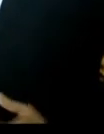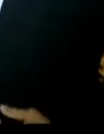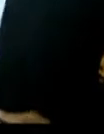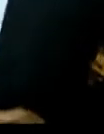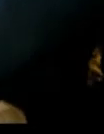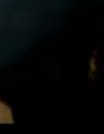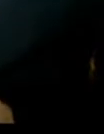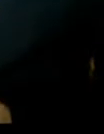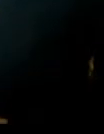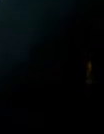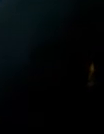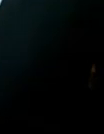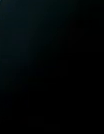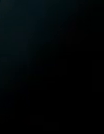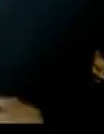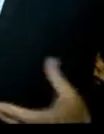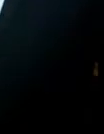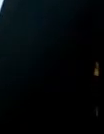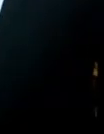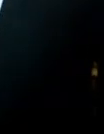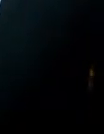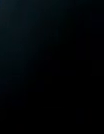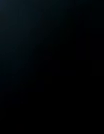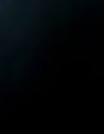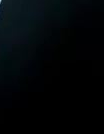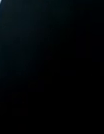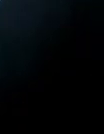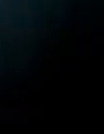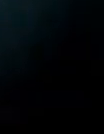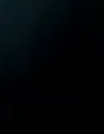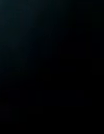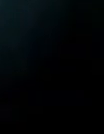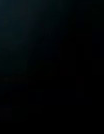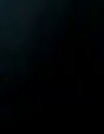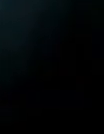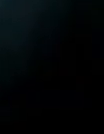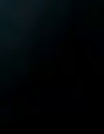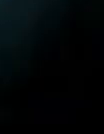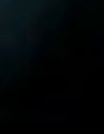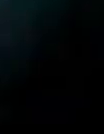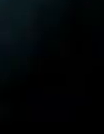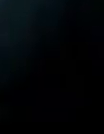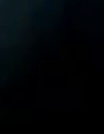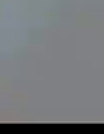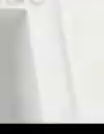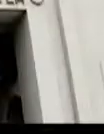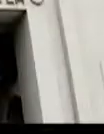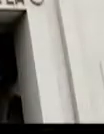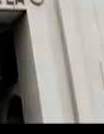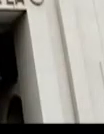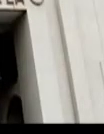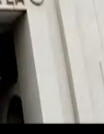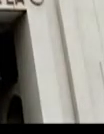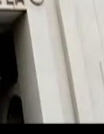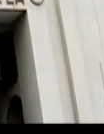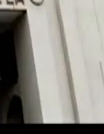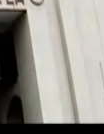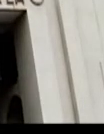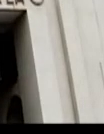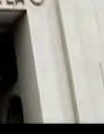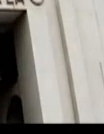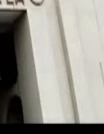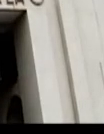México hoje é uma das federações em todas as outras do mundo que tem um programa de deporte universitário fantástico.